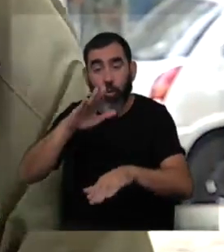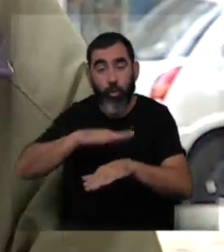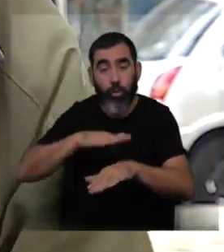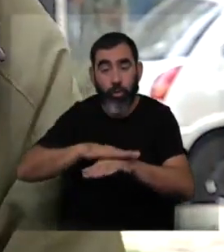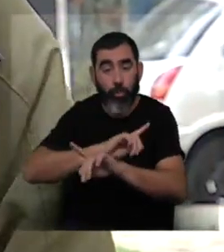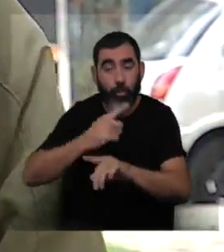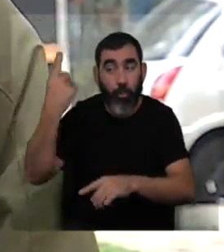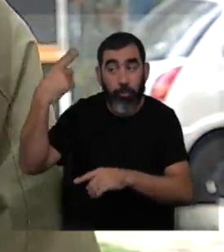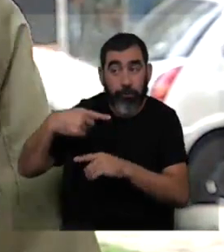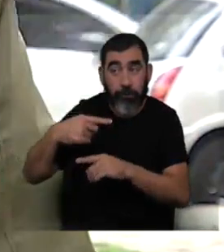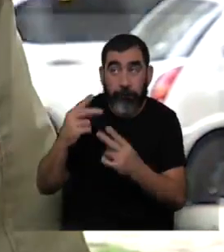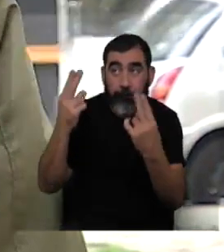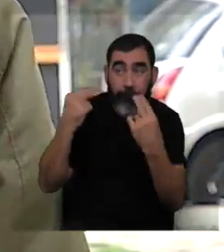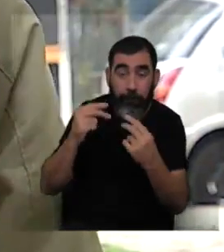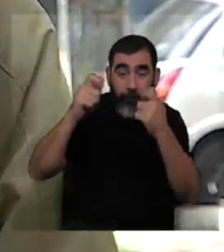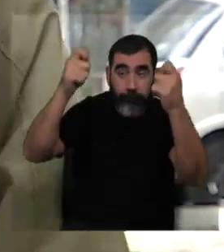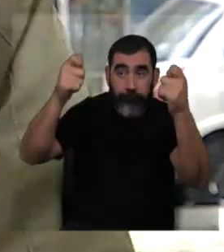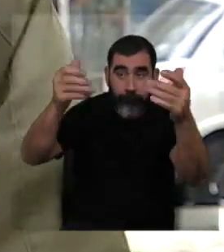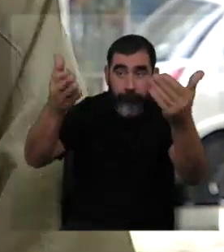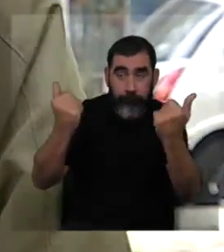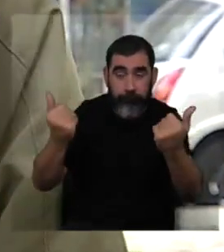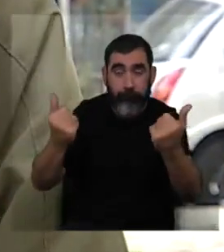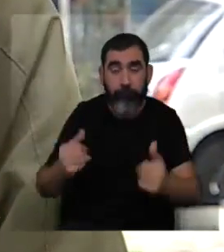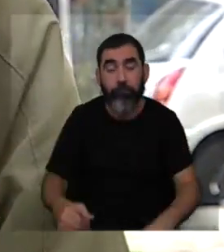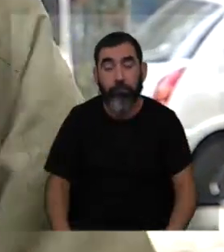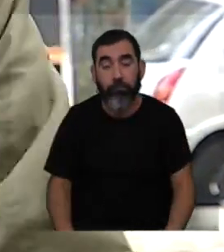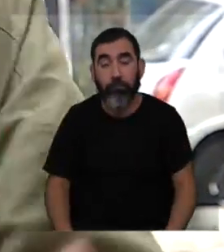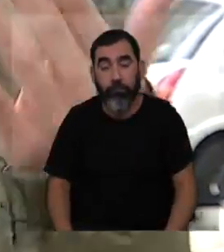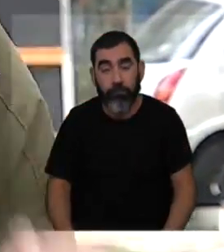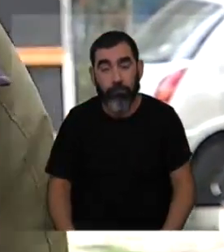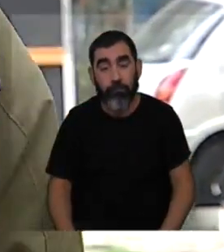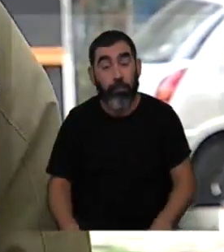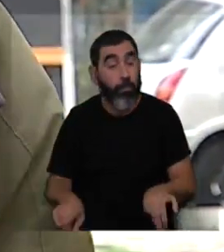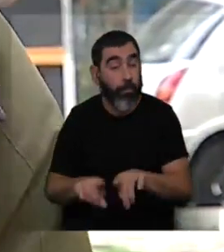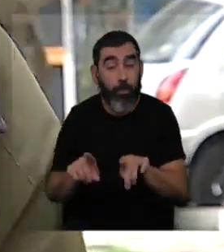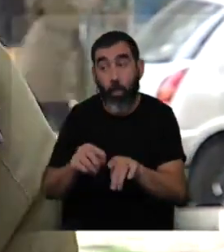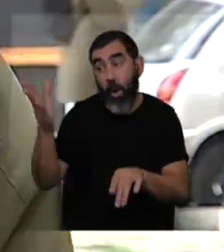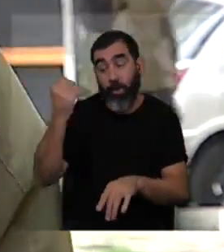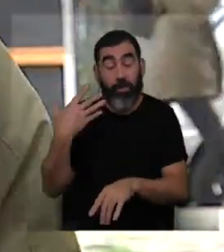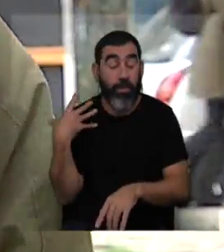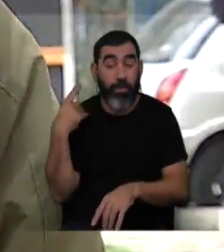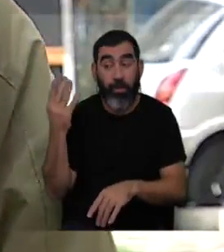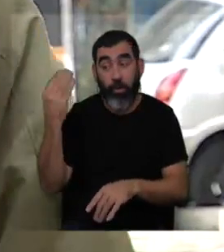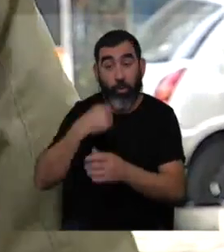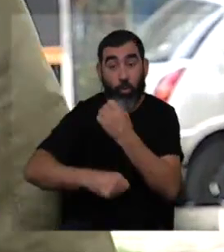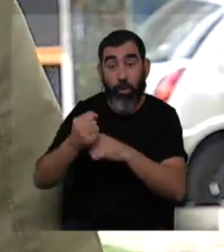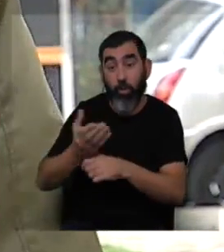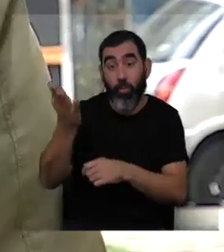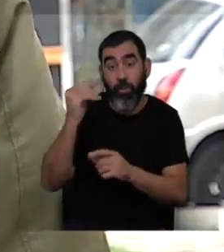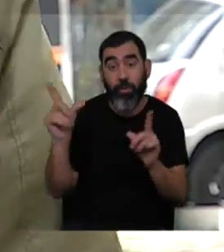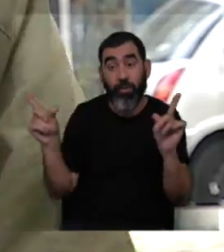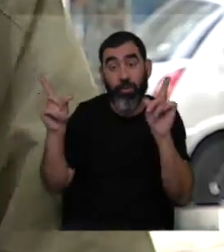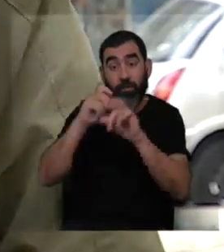ellas que las mandan a bajar, pagan cartas, ellas quedan embretadas en una posición totalmente comprometida, como quedó Leonardo el año pasado. Y es